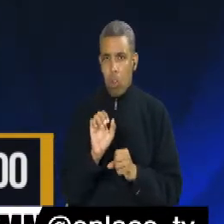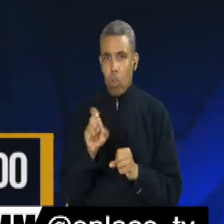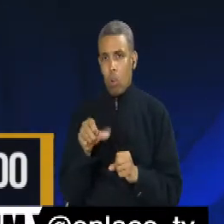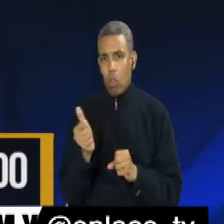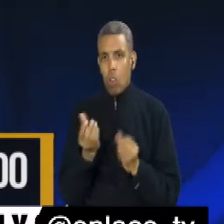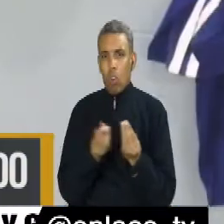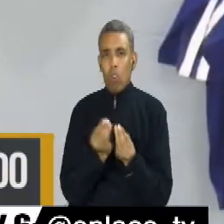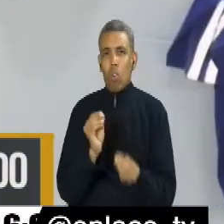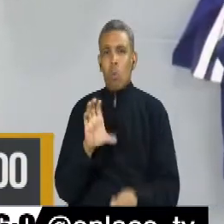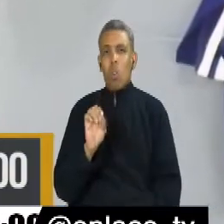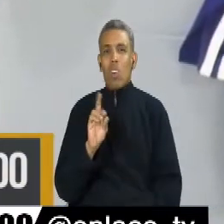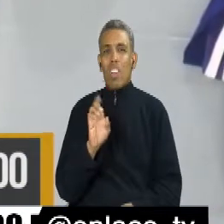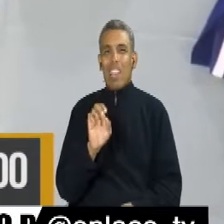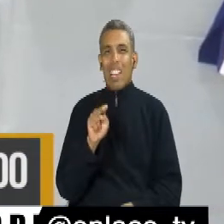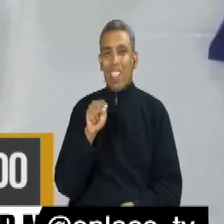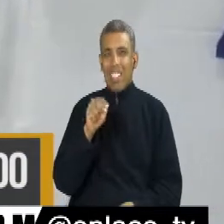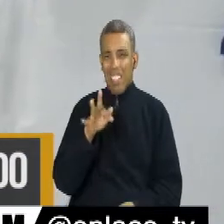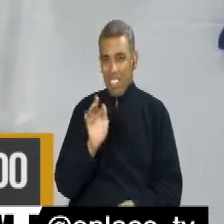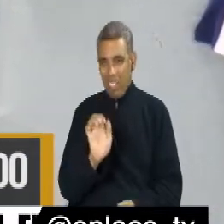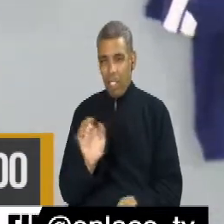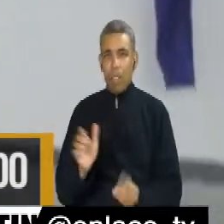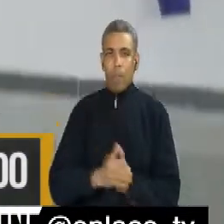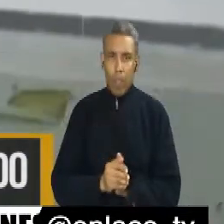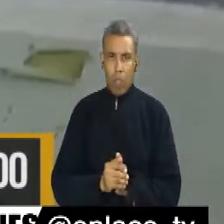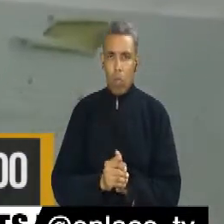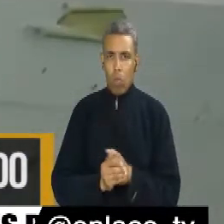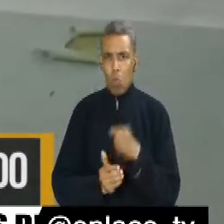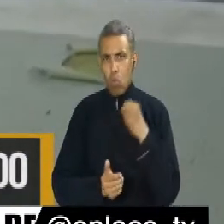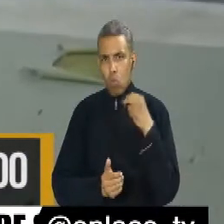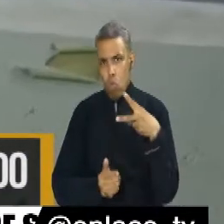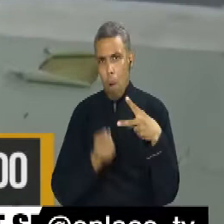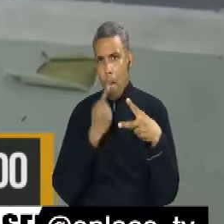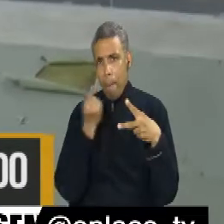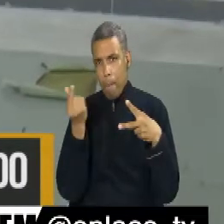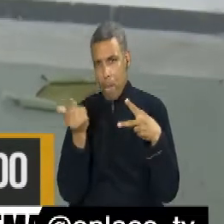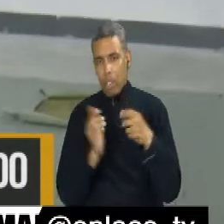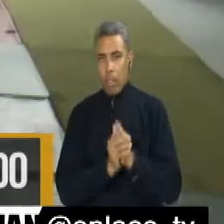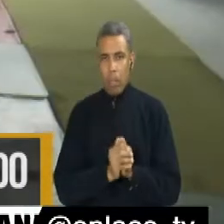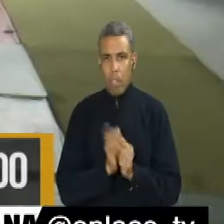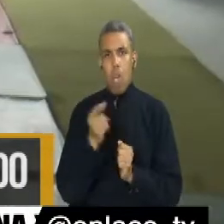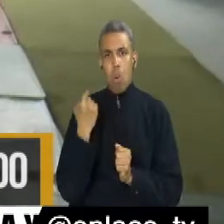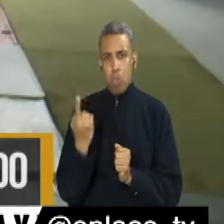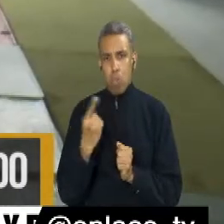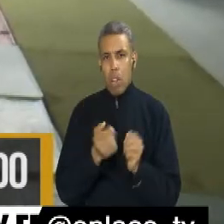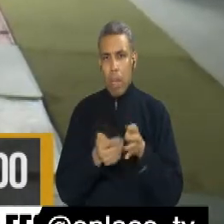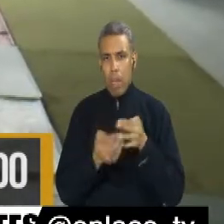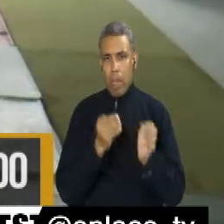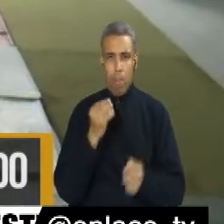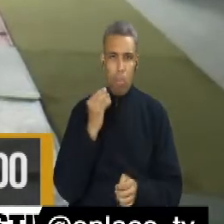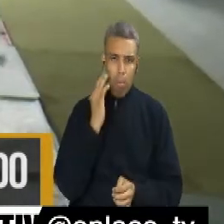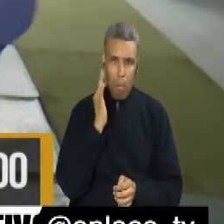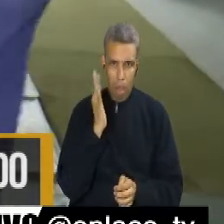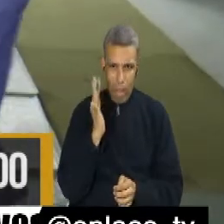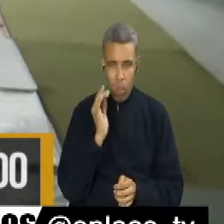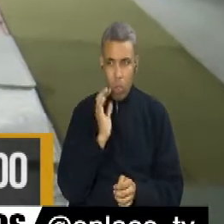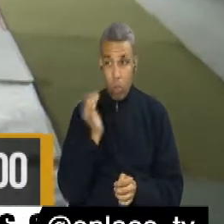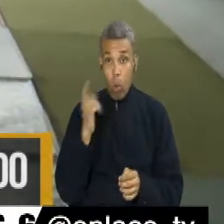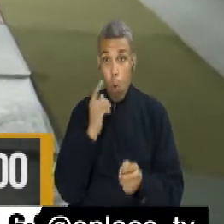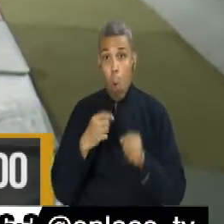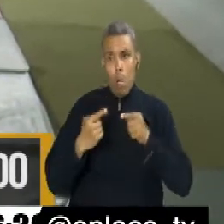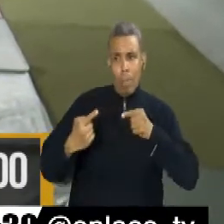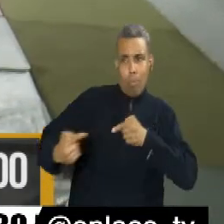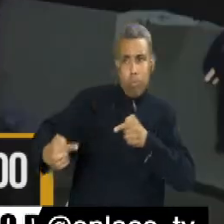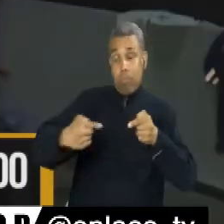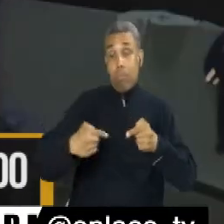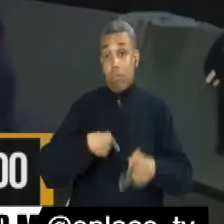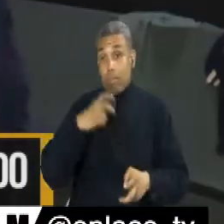1 bronce. El Club Real Yariguíes obtuvo 4 medallas de oro, 2 de plata y 1 de bronce en una competencia bastante reñida, pero posicionándose como una